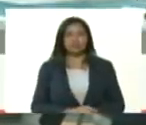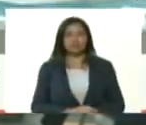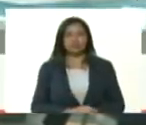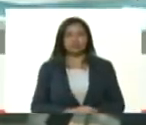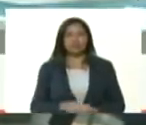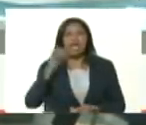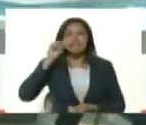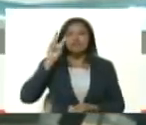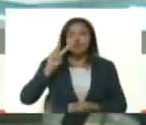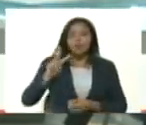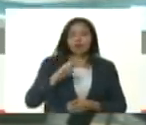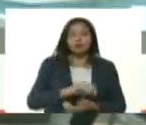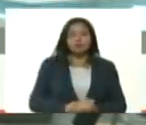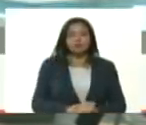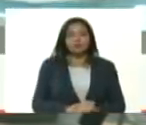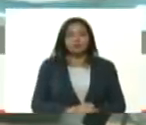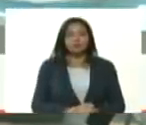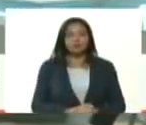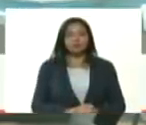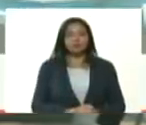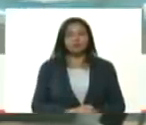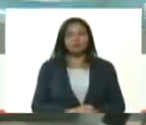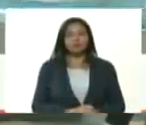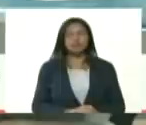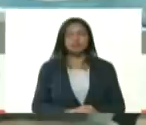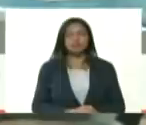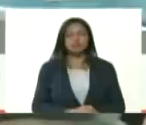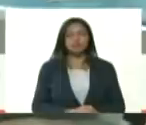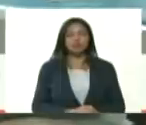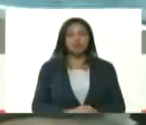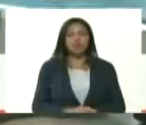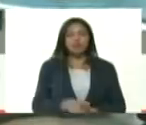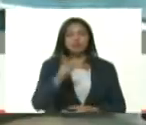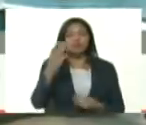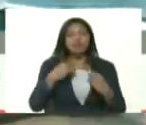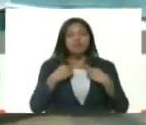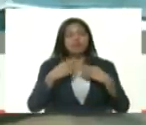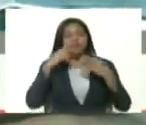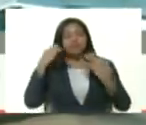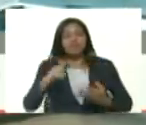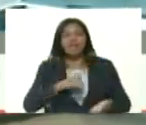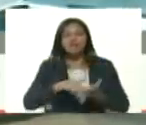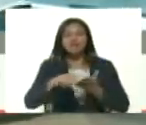Así nos ven. Un caso de la vida real en Nueva York.